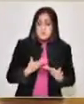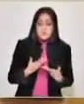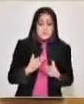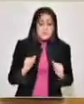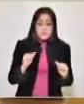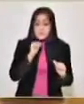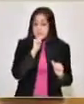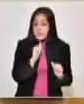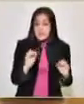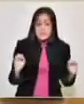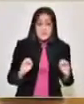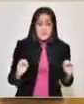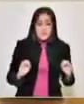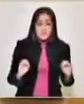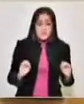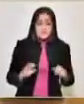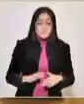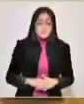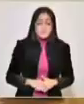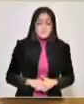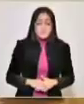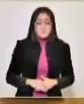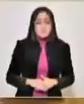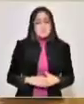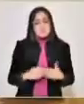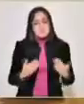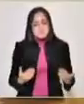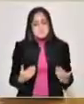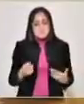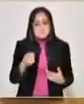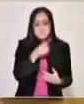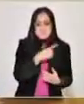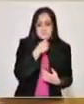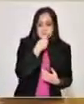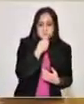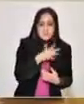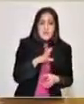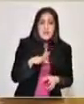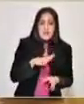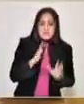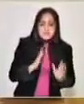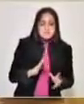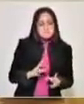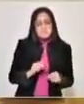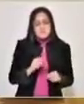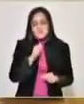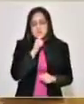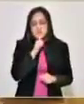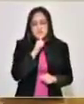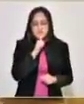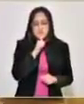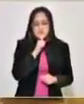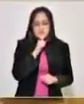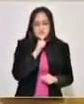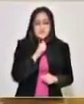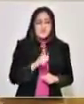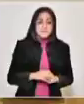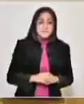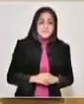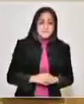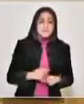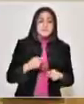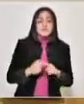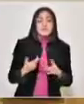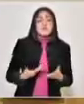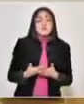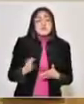tal proyecto formal, no, no. Que no se diga algo que no existe todavía. Estoy esperando la